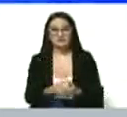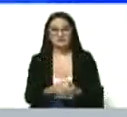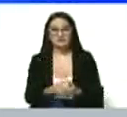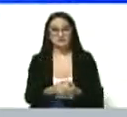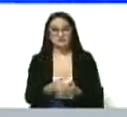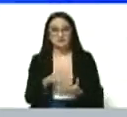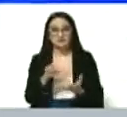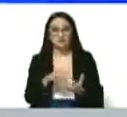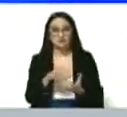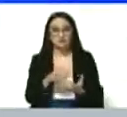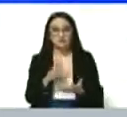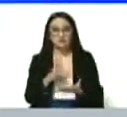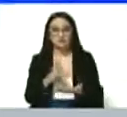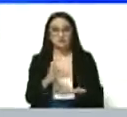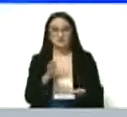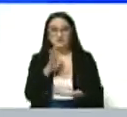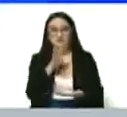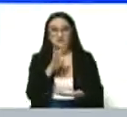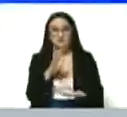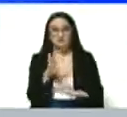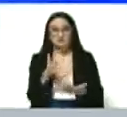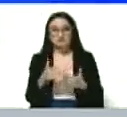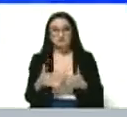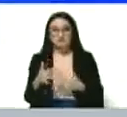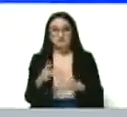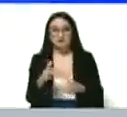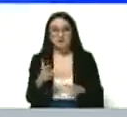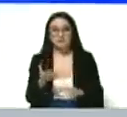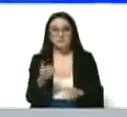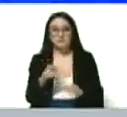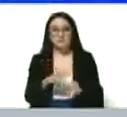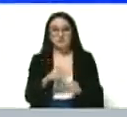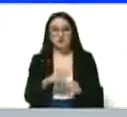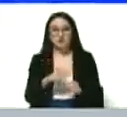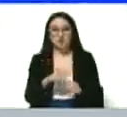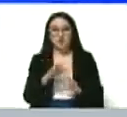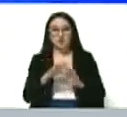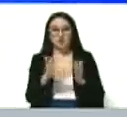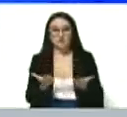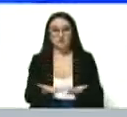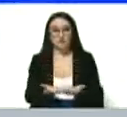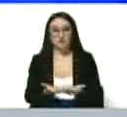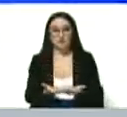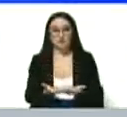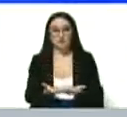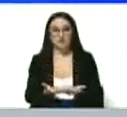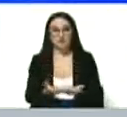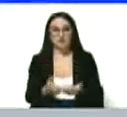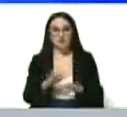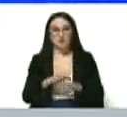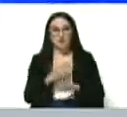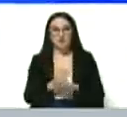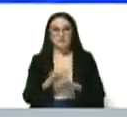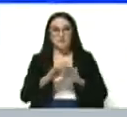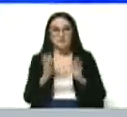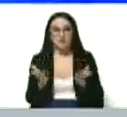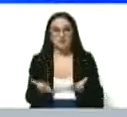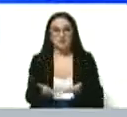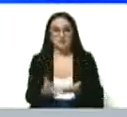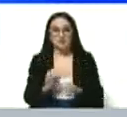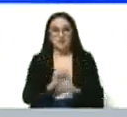una contracción sin precedentes en la demanda de petróleo a nivel mundial debido a la pandemia del